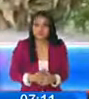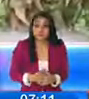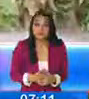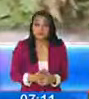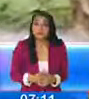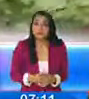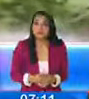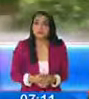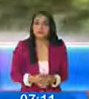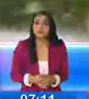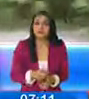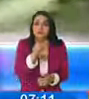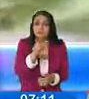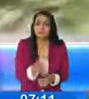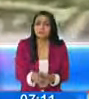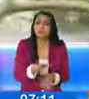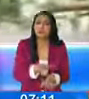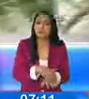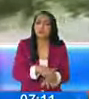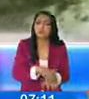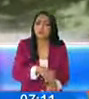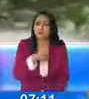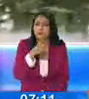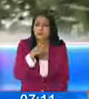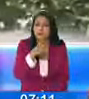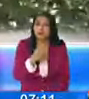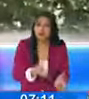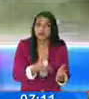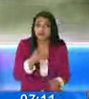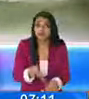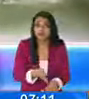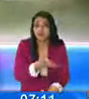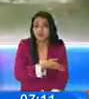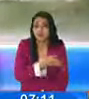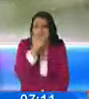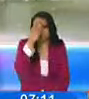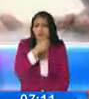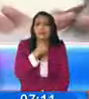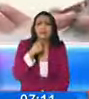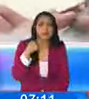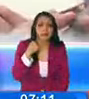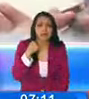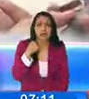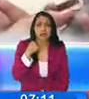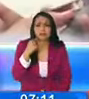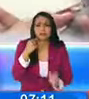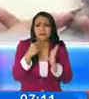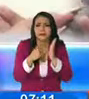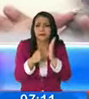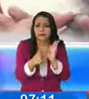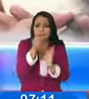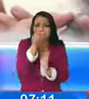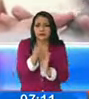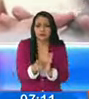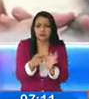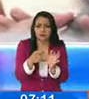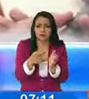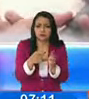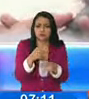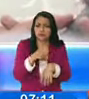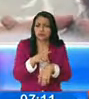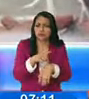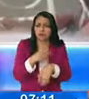el autor del corte podría ser alguien con conocimientos en el tema. Puede ser un instrumento médico porque